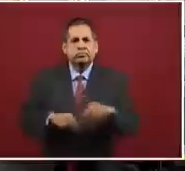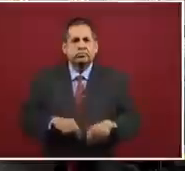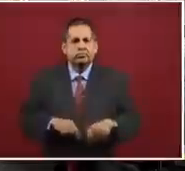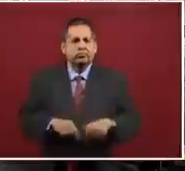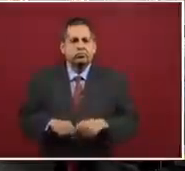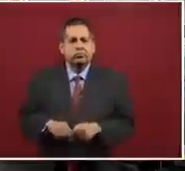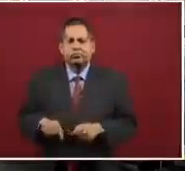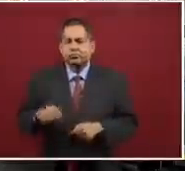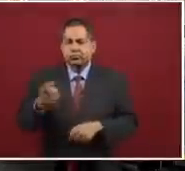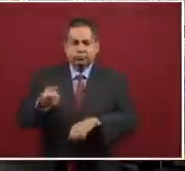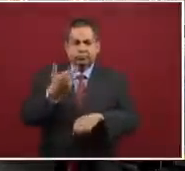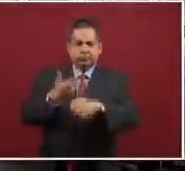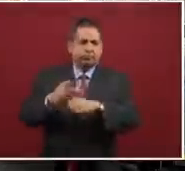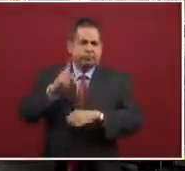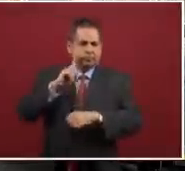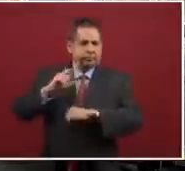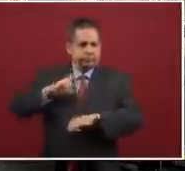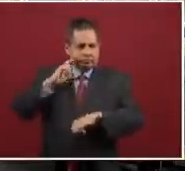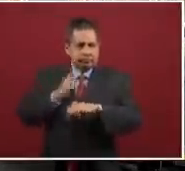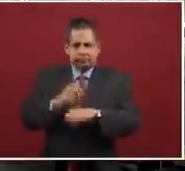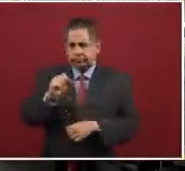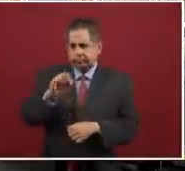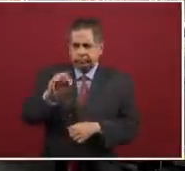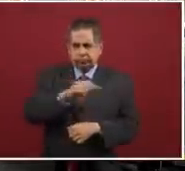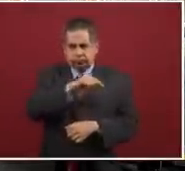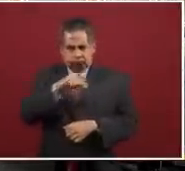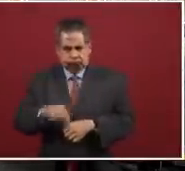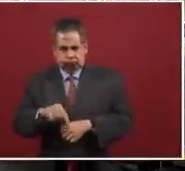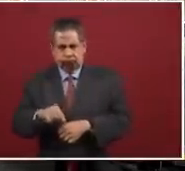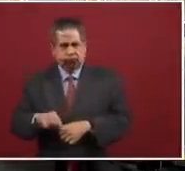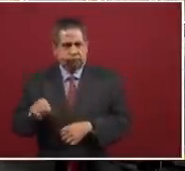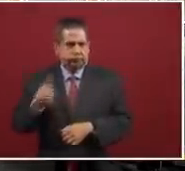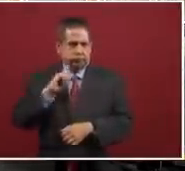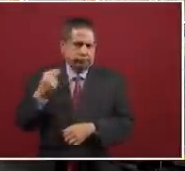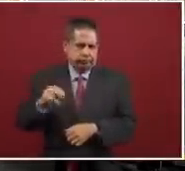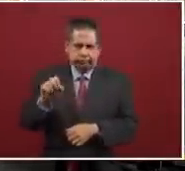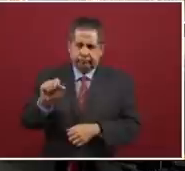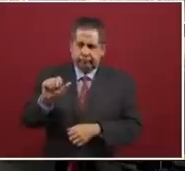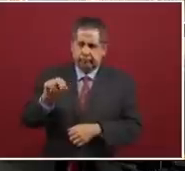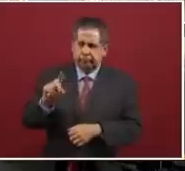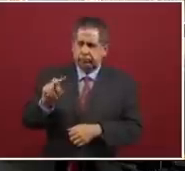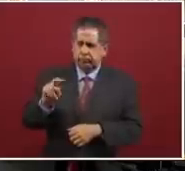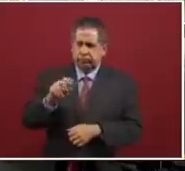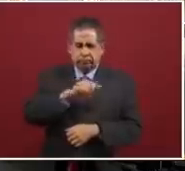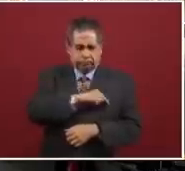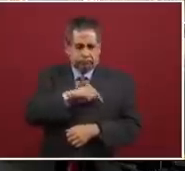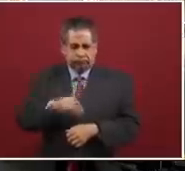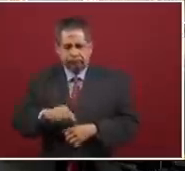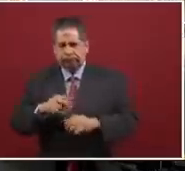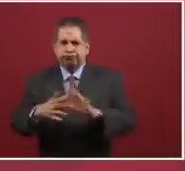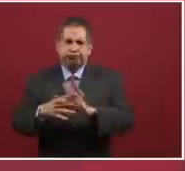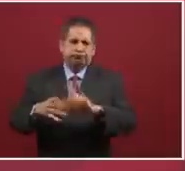la secretaria Irma Heréndira Sandoval a informarles.